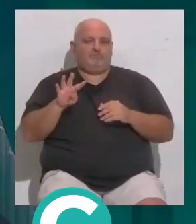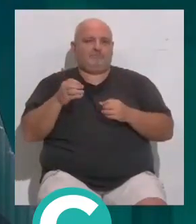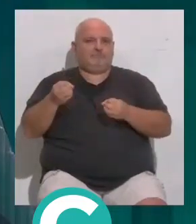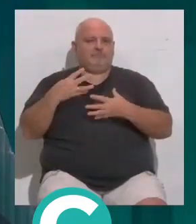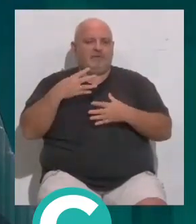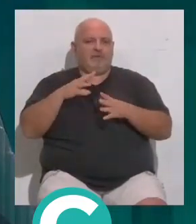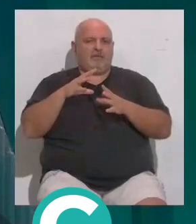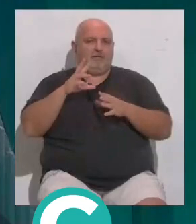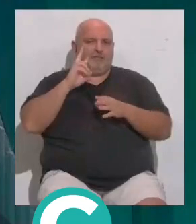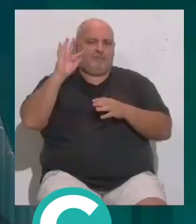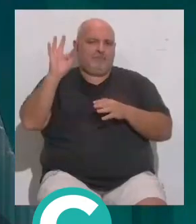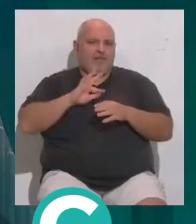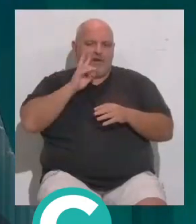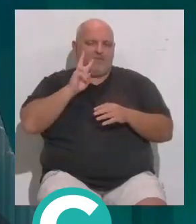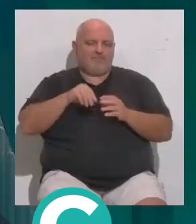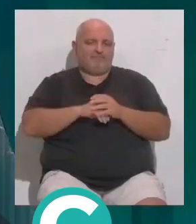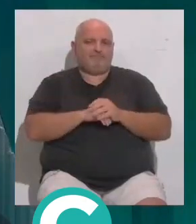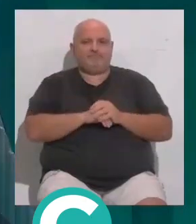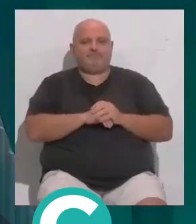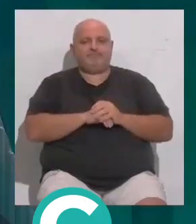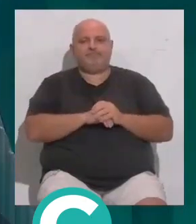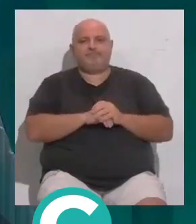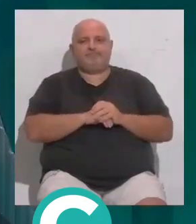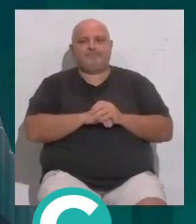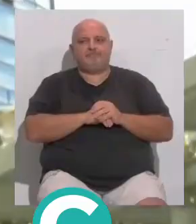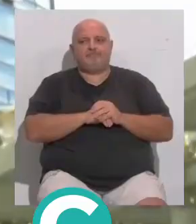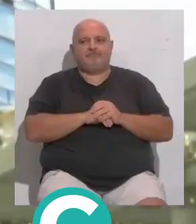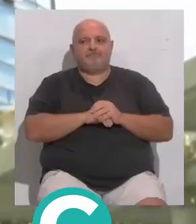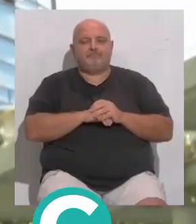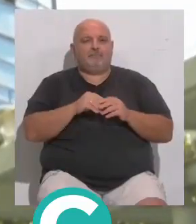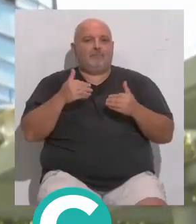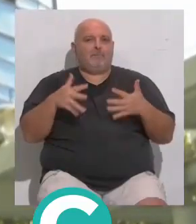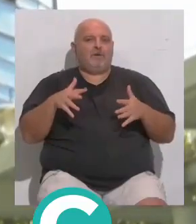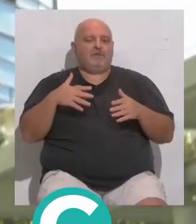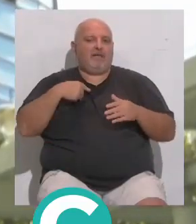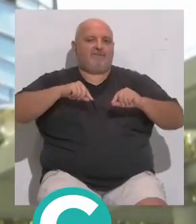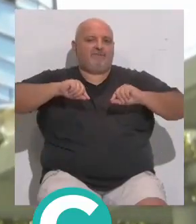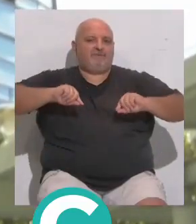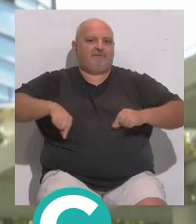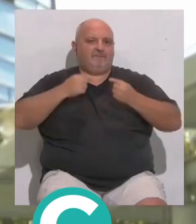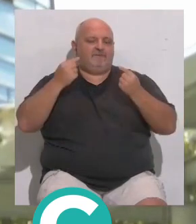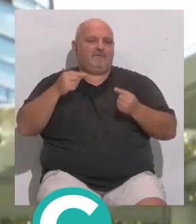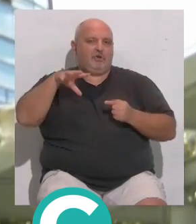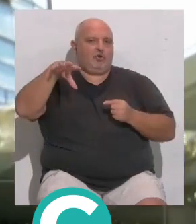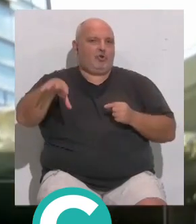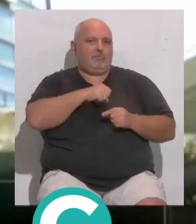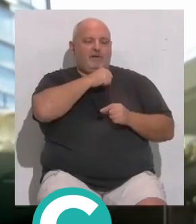Nos cuenta todos los detalles Miriam Peralta. Este miércoles se ha firmado el contrato de compraventa del módulo